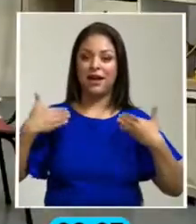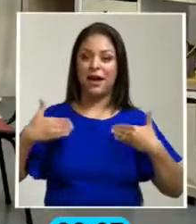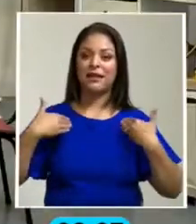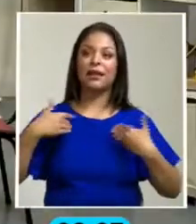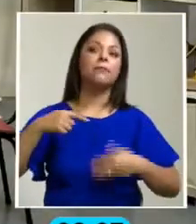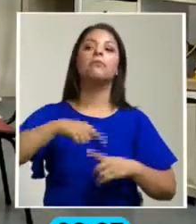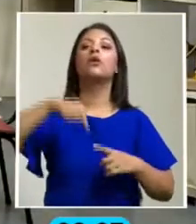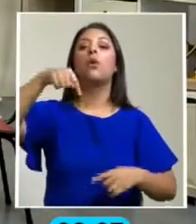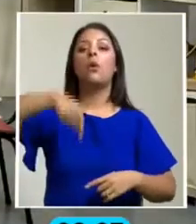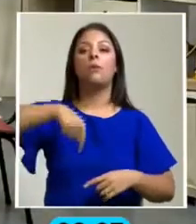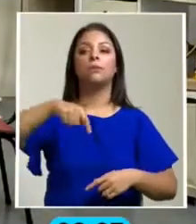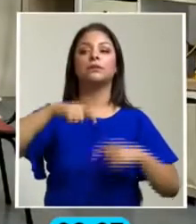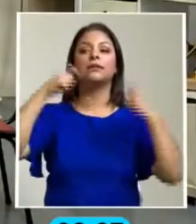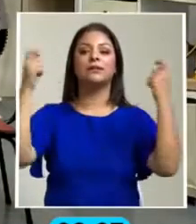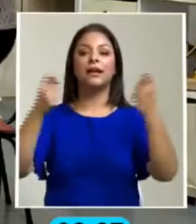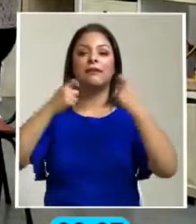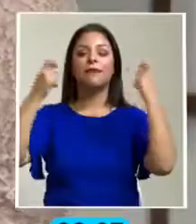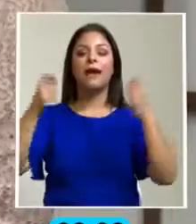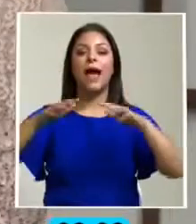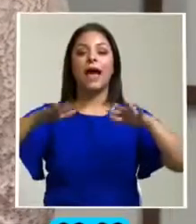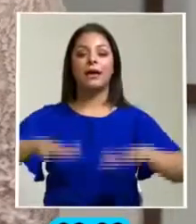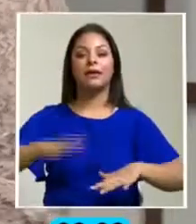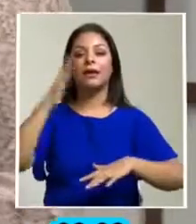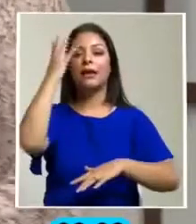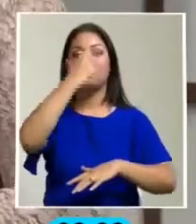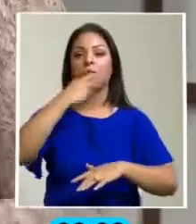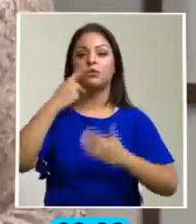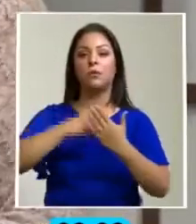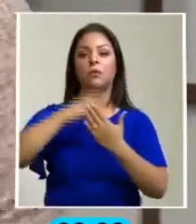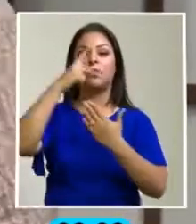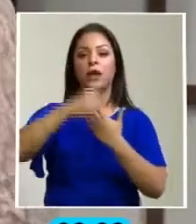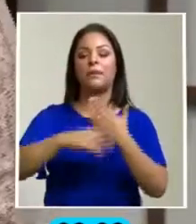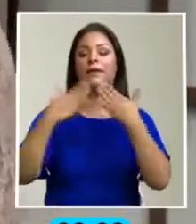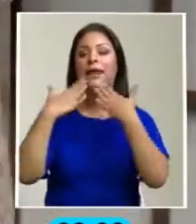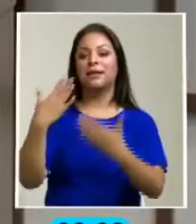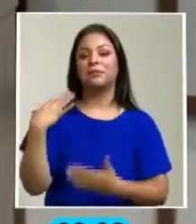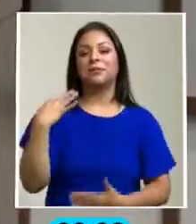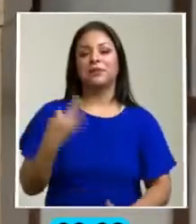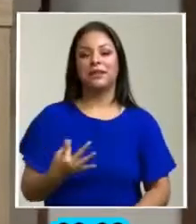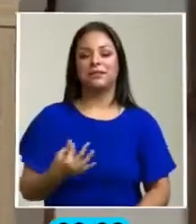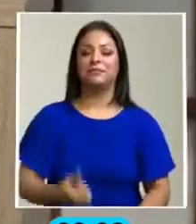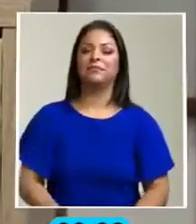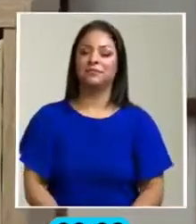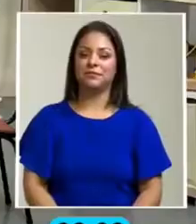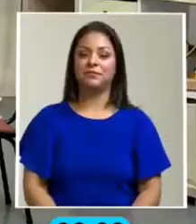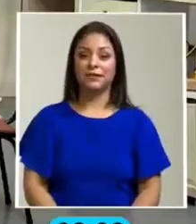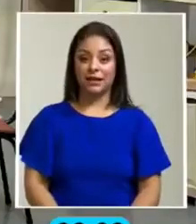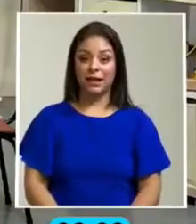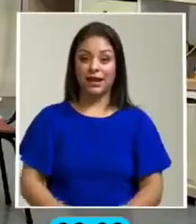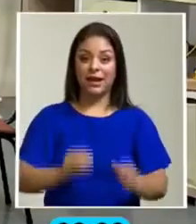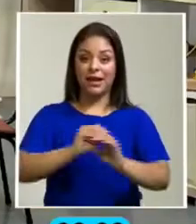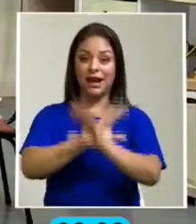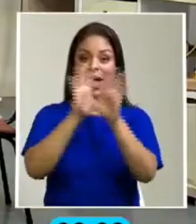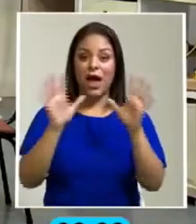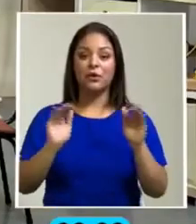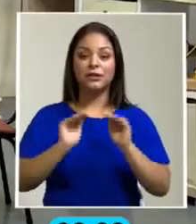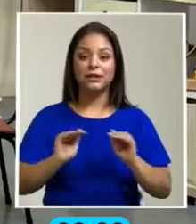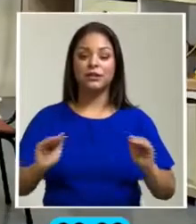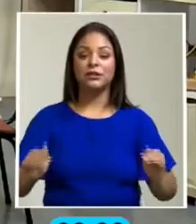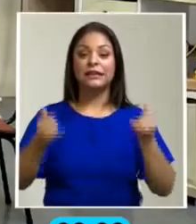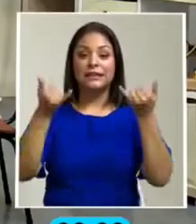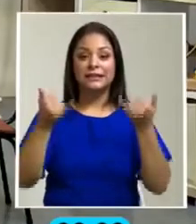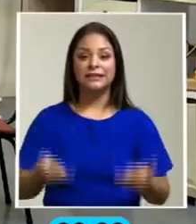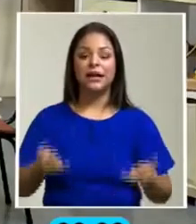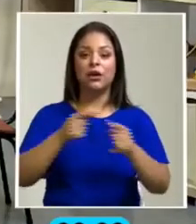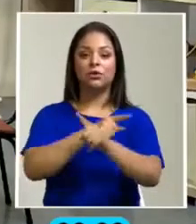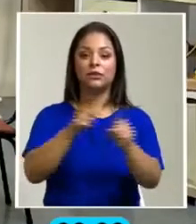en este hermosísimo programa que tenemos la dicha de que nos hayan invitado. ¡Ay, por supuesto! Entonces, niños y niñas, desde ya ustedes son nuestros